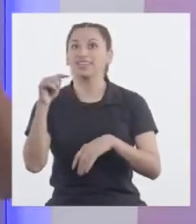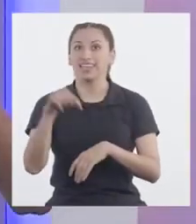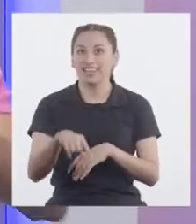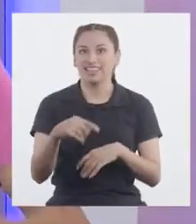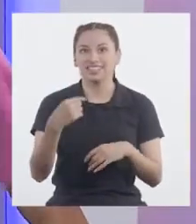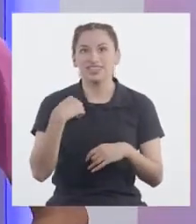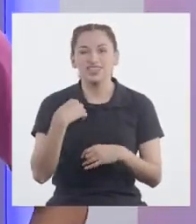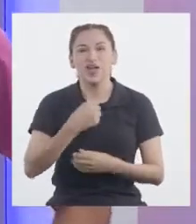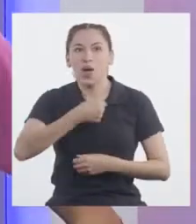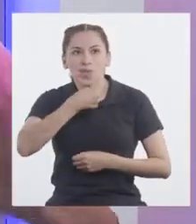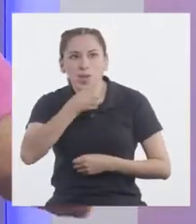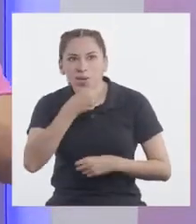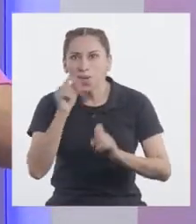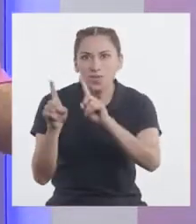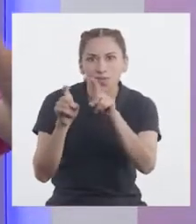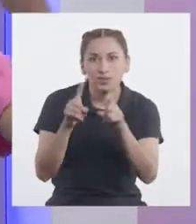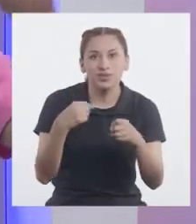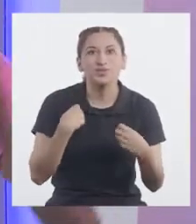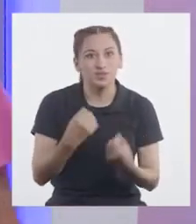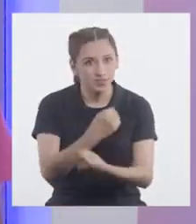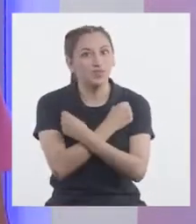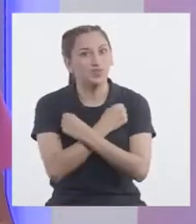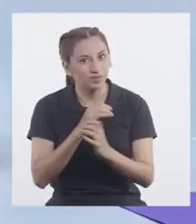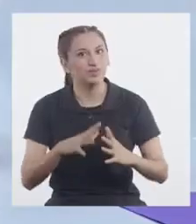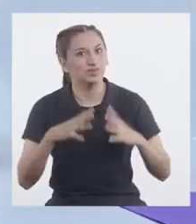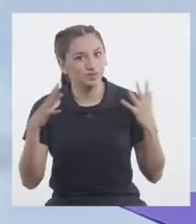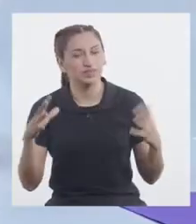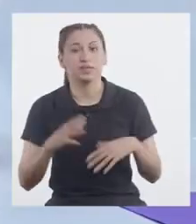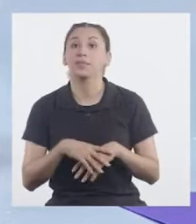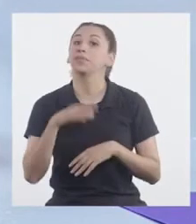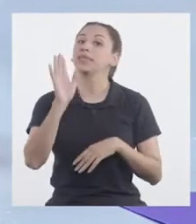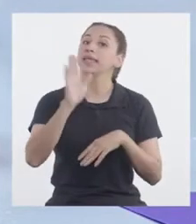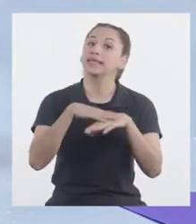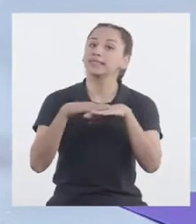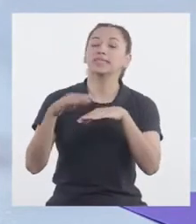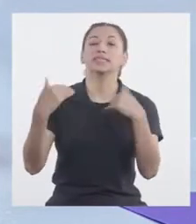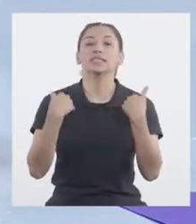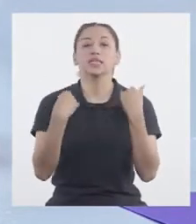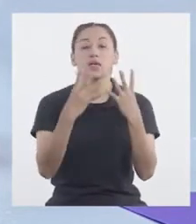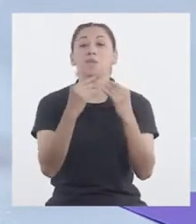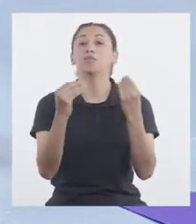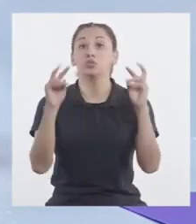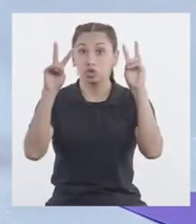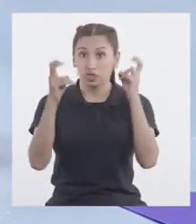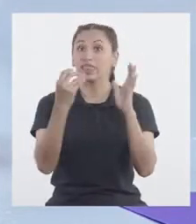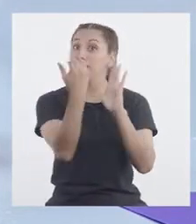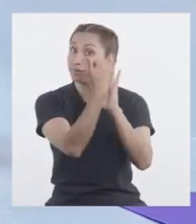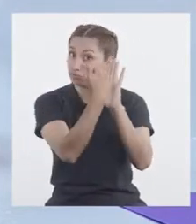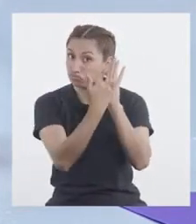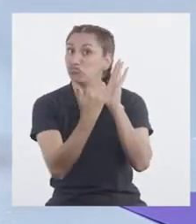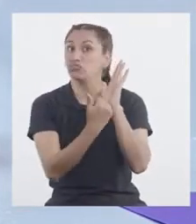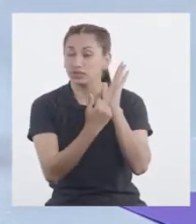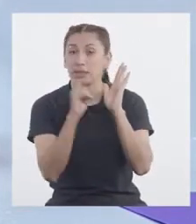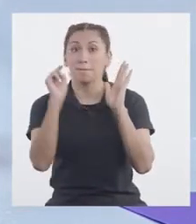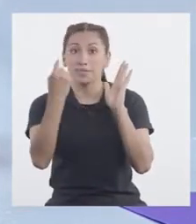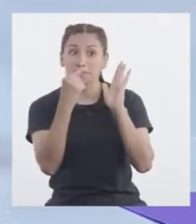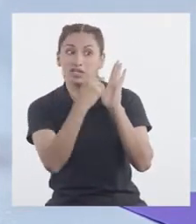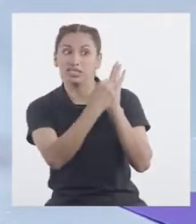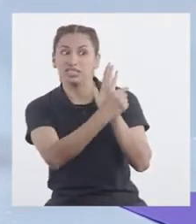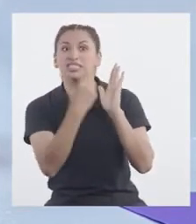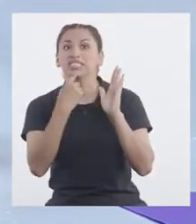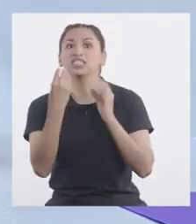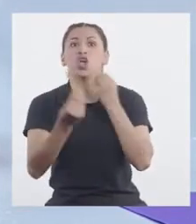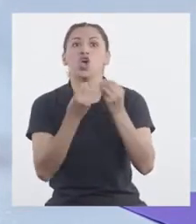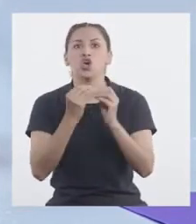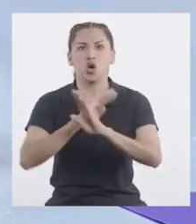Genial, esto de hacer de periodista me divierte mucho. A ver, tenemos varios temas en la agenda. El primero y principal es